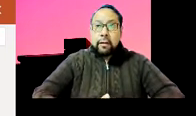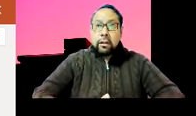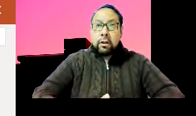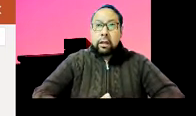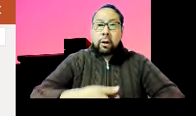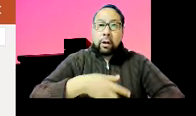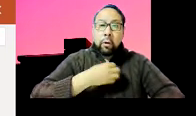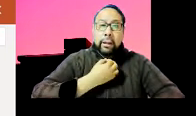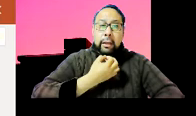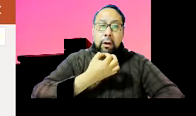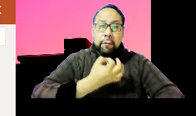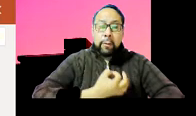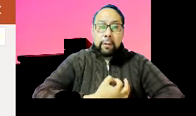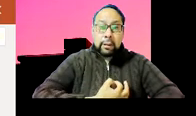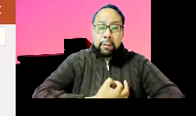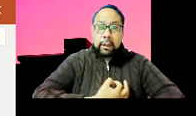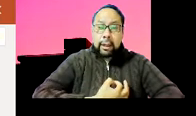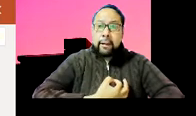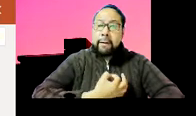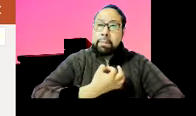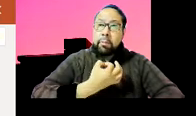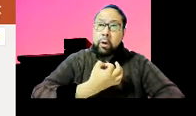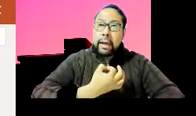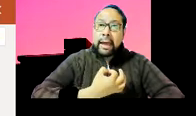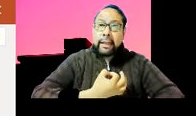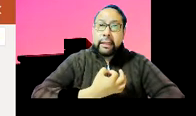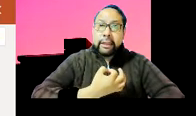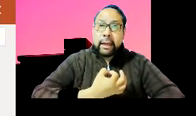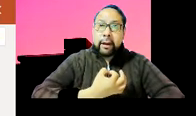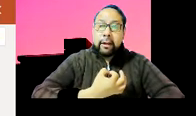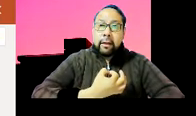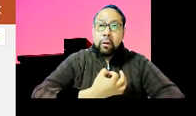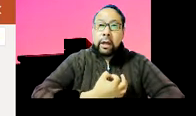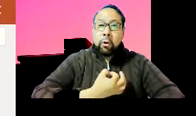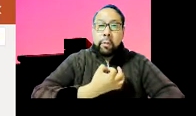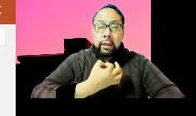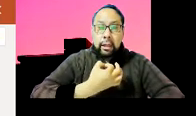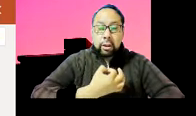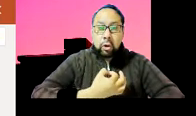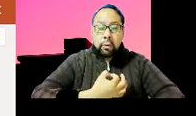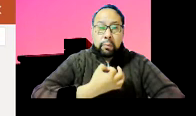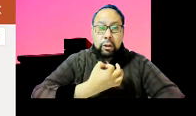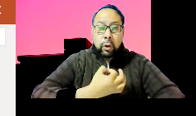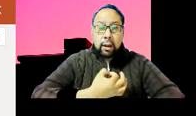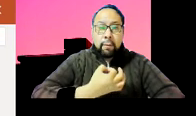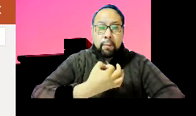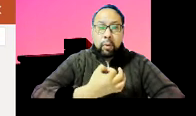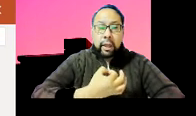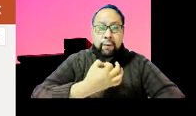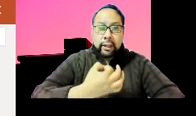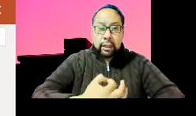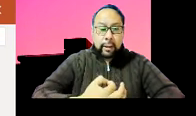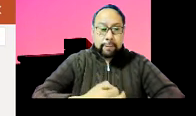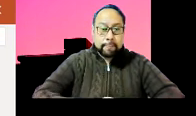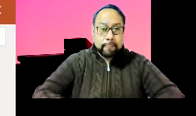vez. Y con la corbata y con la forma de vestimenta voy a garantizar una argumentación visual